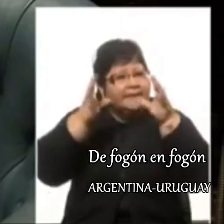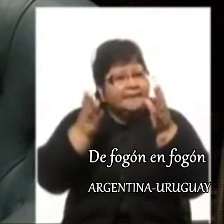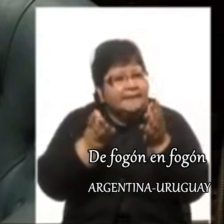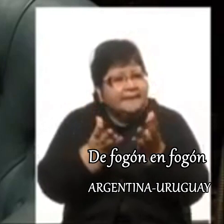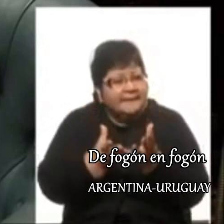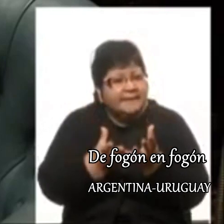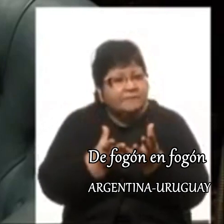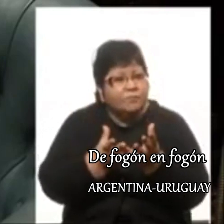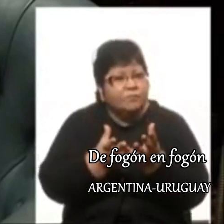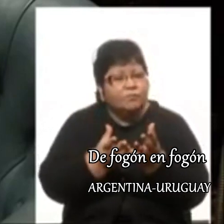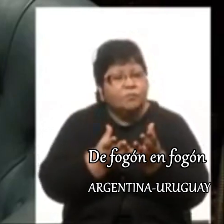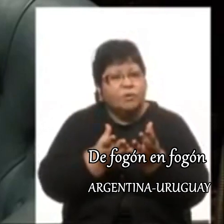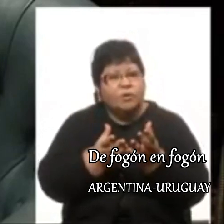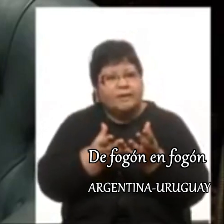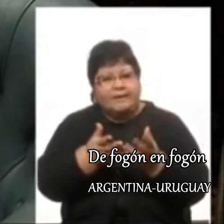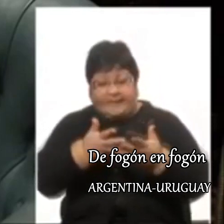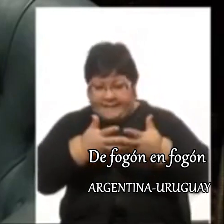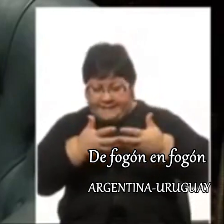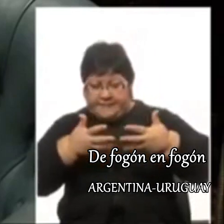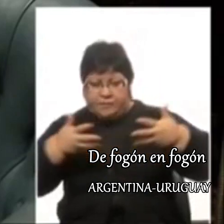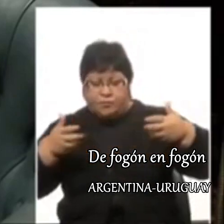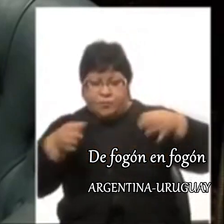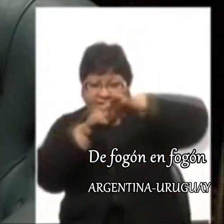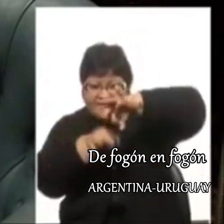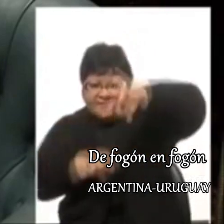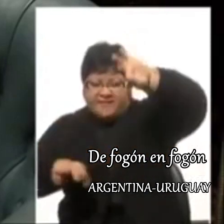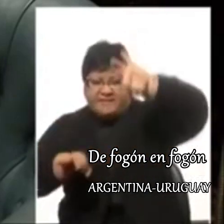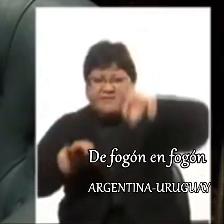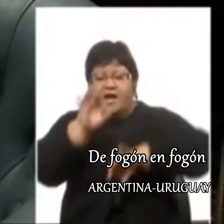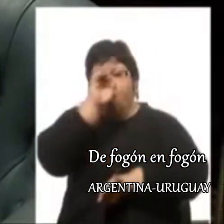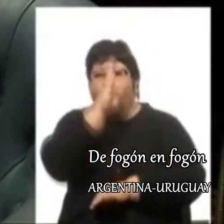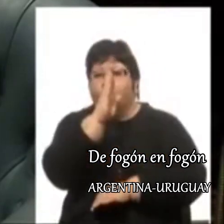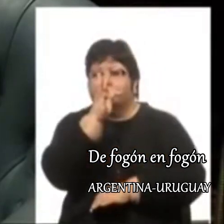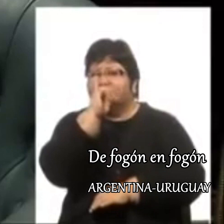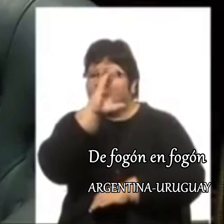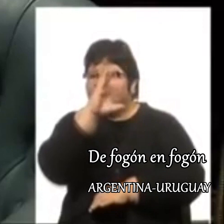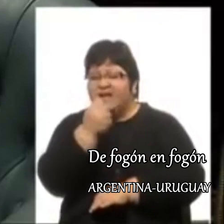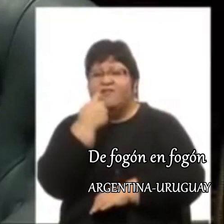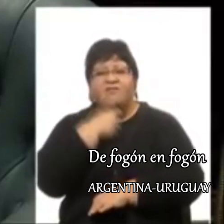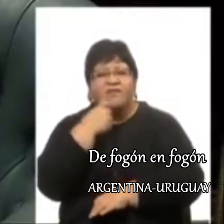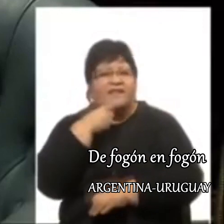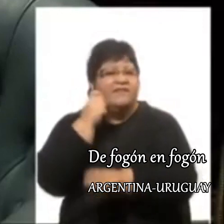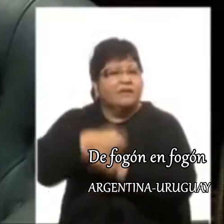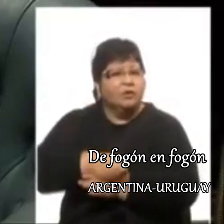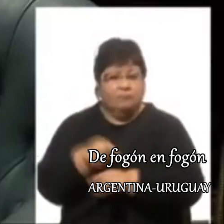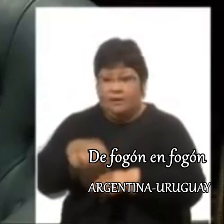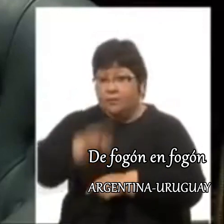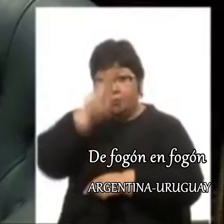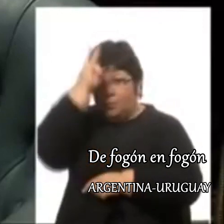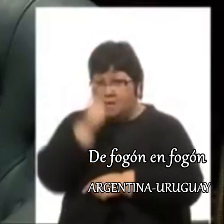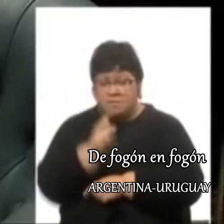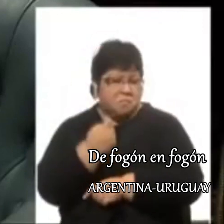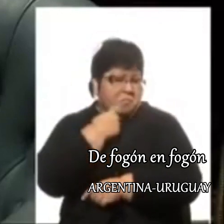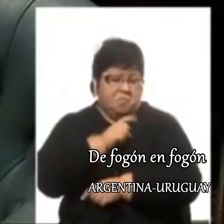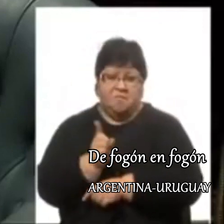se abre la infraestructura de fibra respondiendo a la falta de inversión que no es el caso de uruguay oa